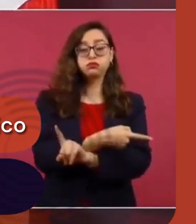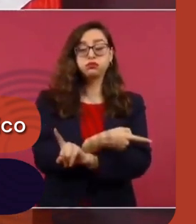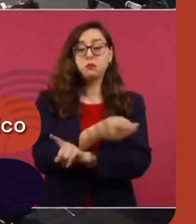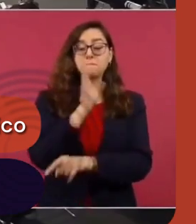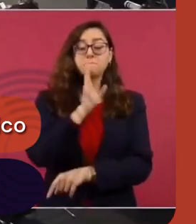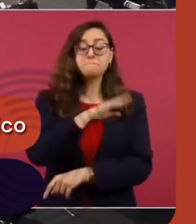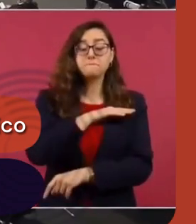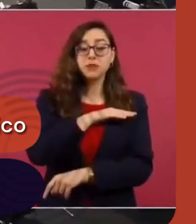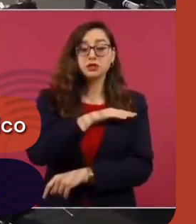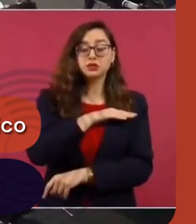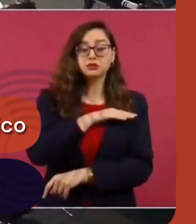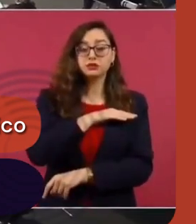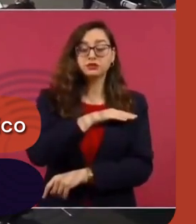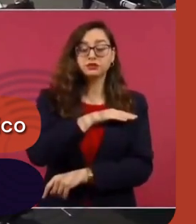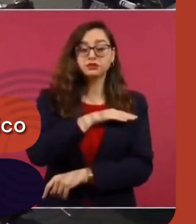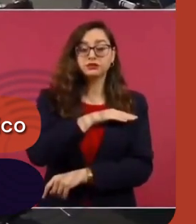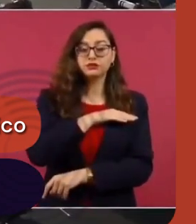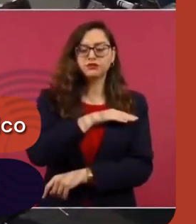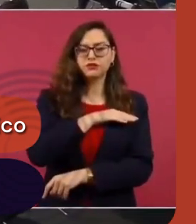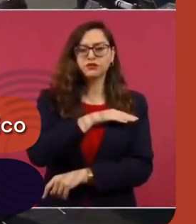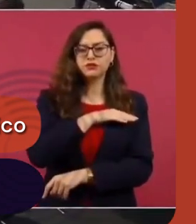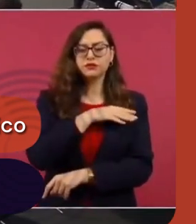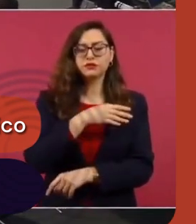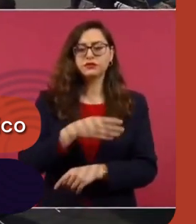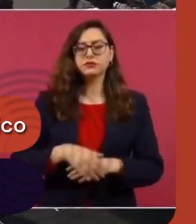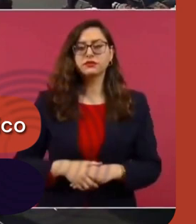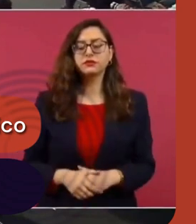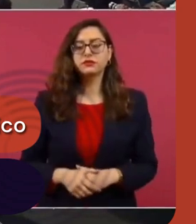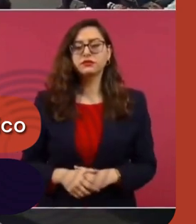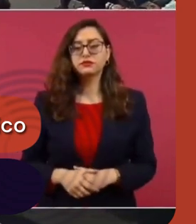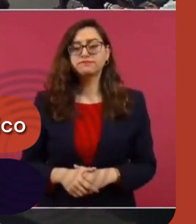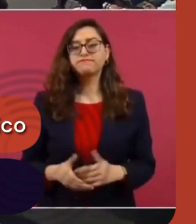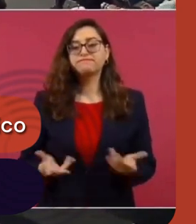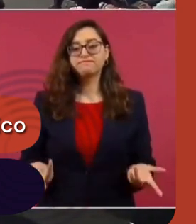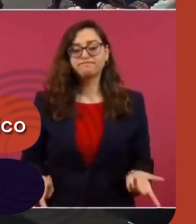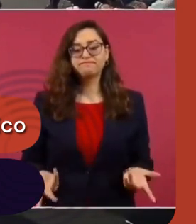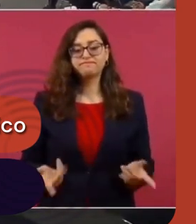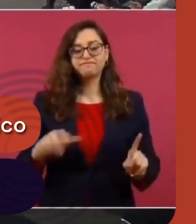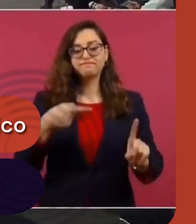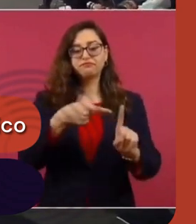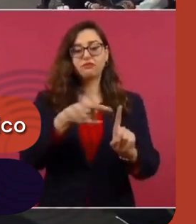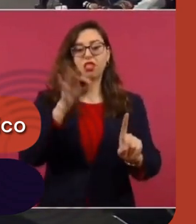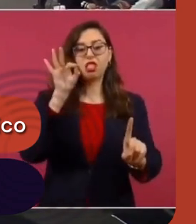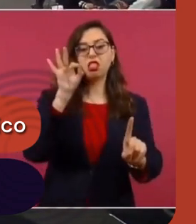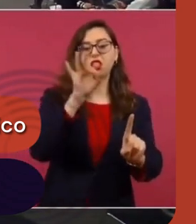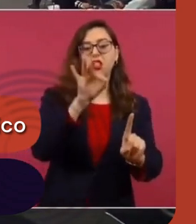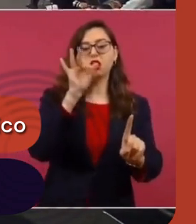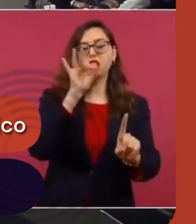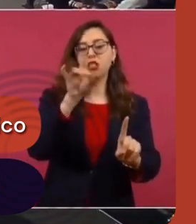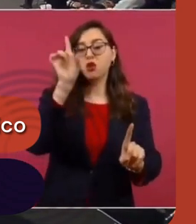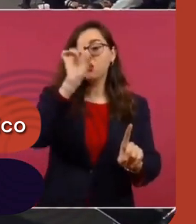¿Cómo es que se dice? Lo mal aconsejaron.